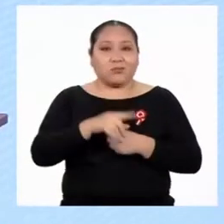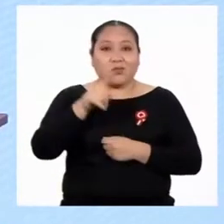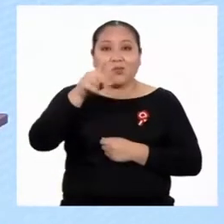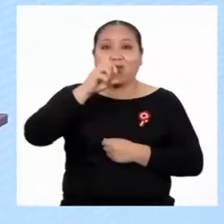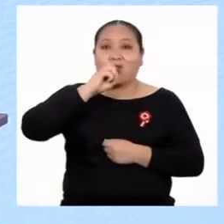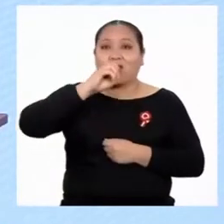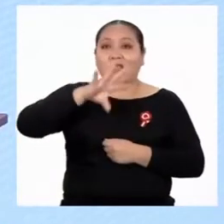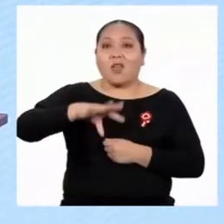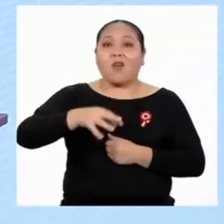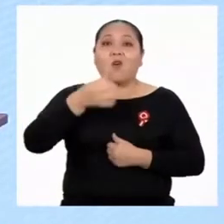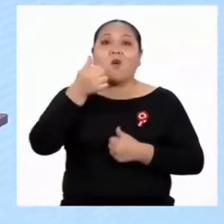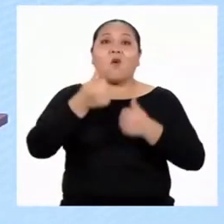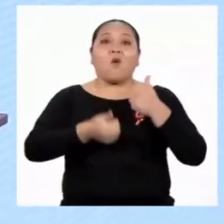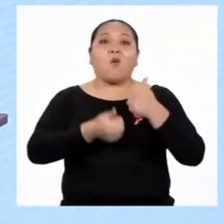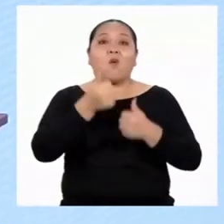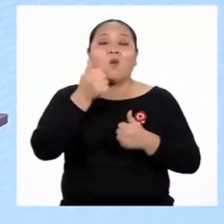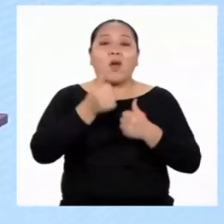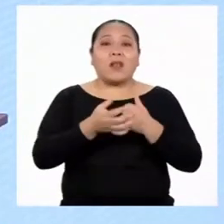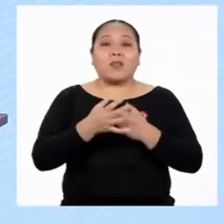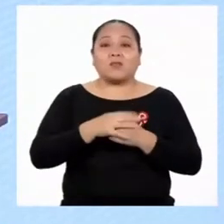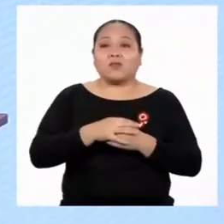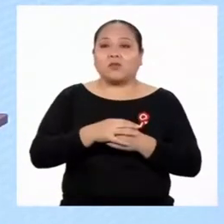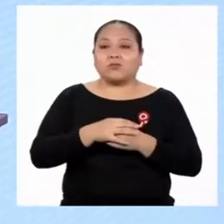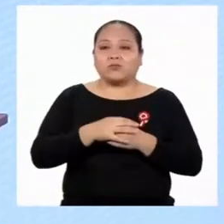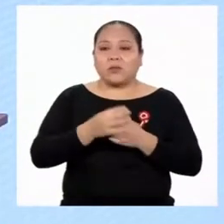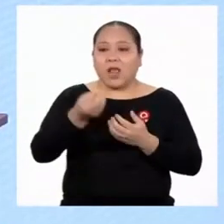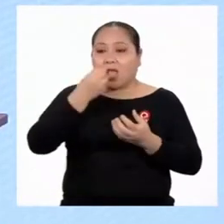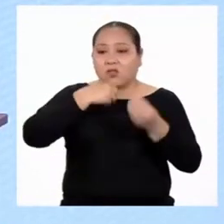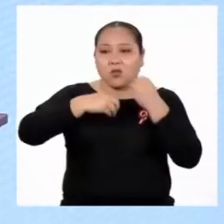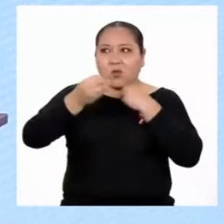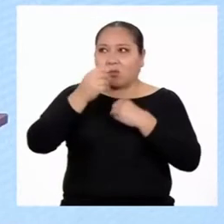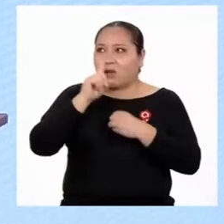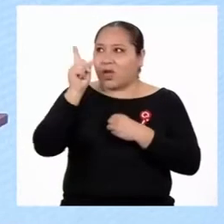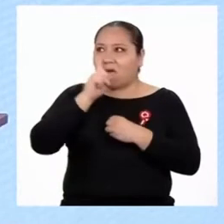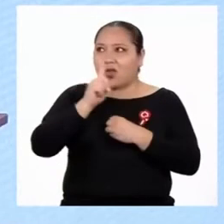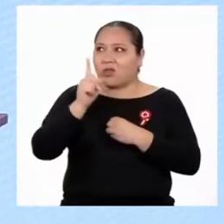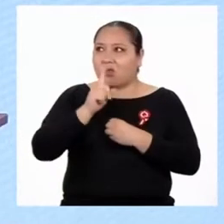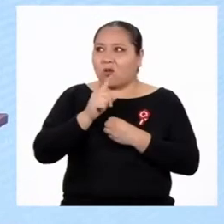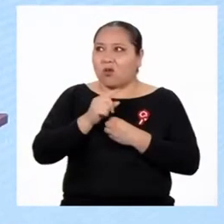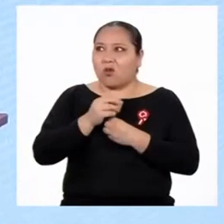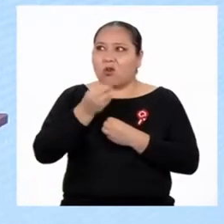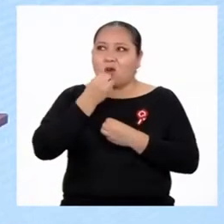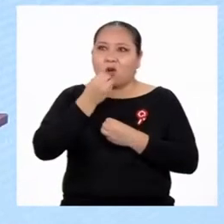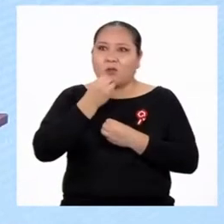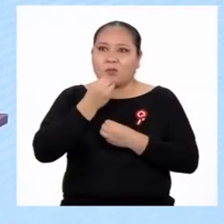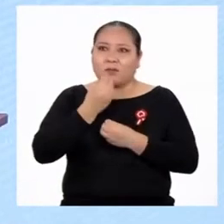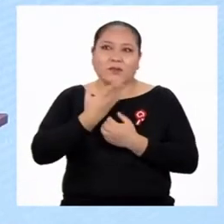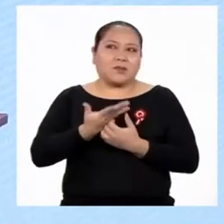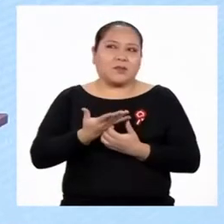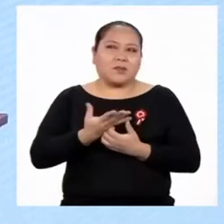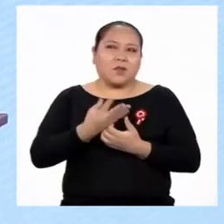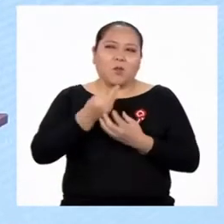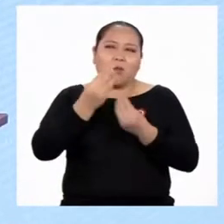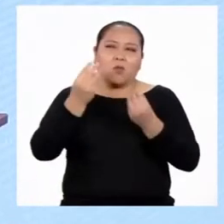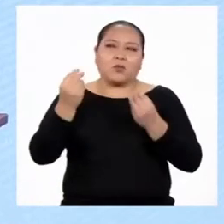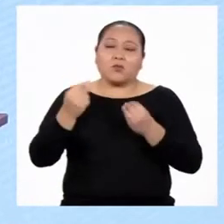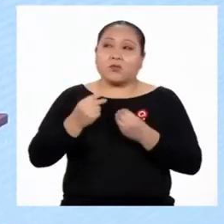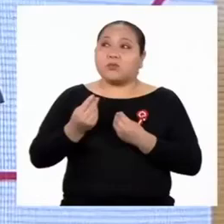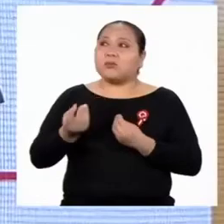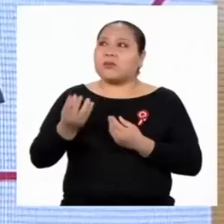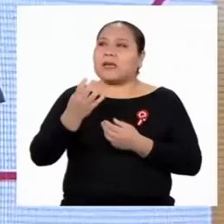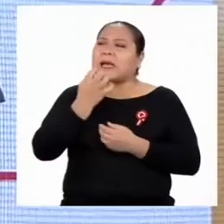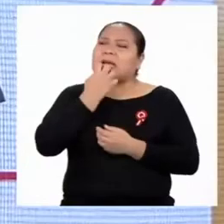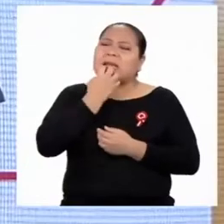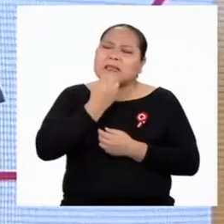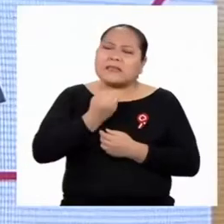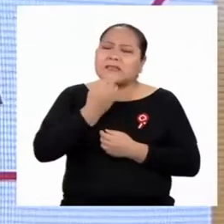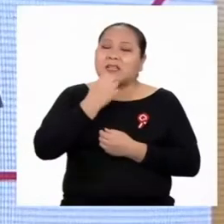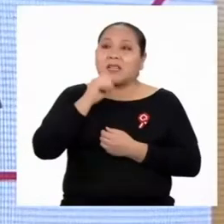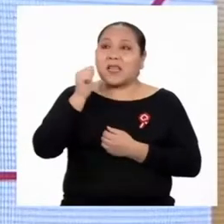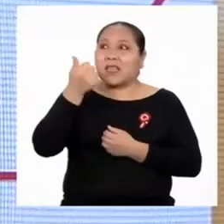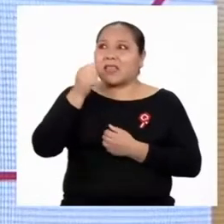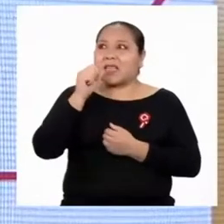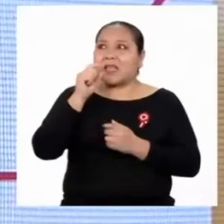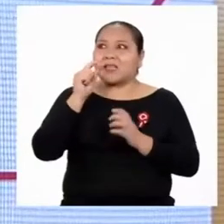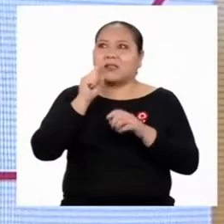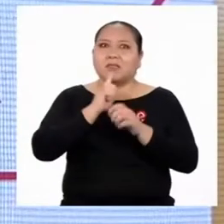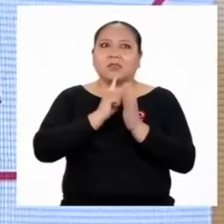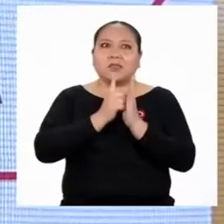Menciona cuáles son los platos que no comes hace mucho y que más extrañes. Te doy 10 segundos.